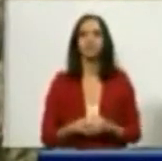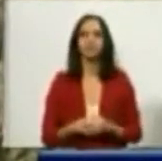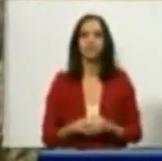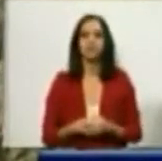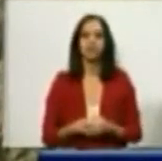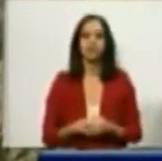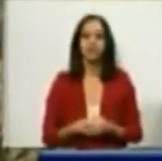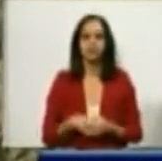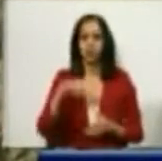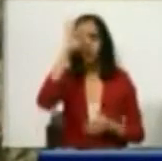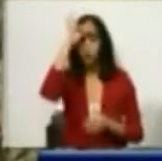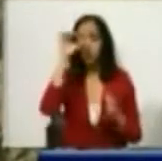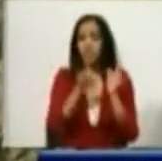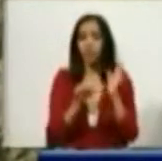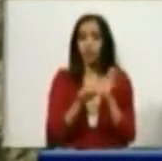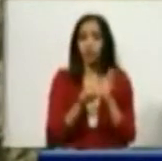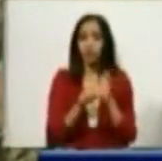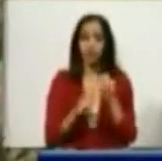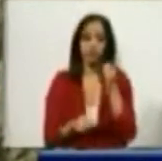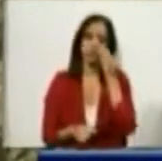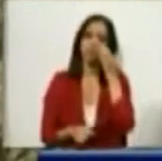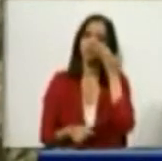ya no sé dónde fue esto